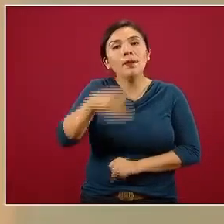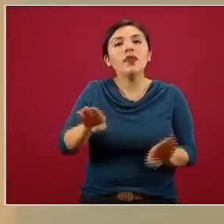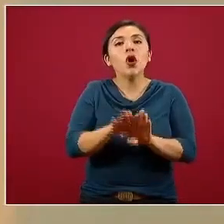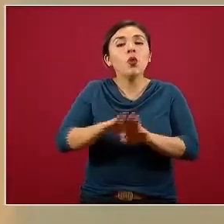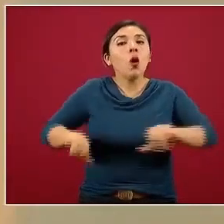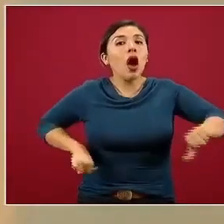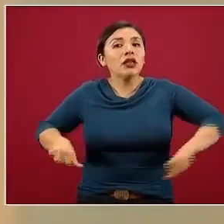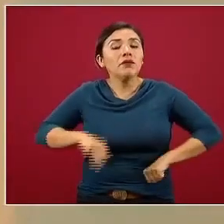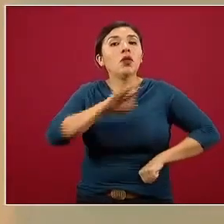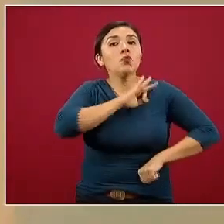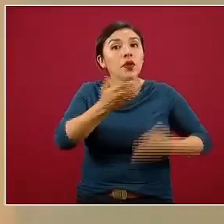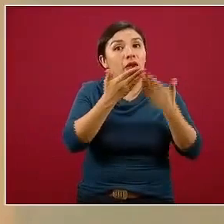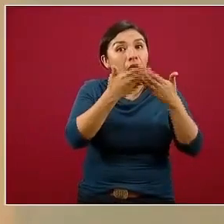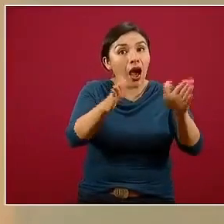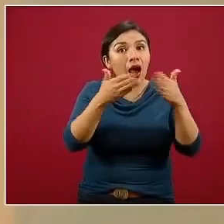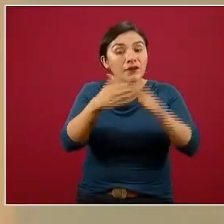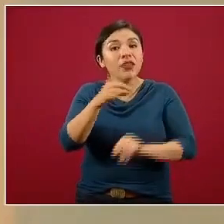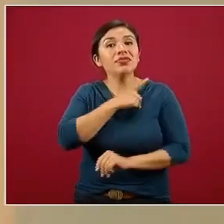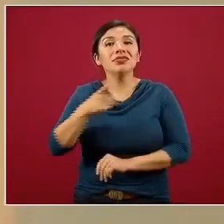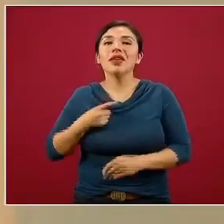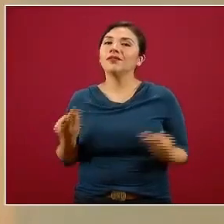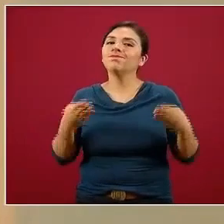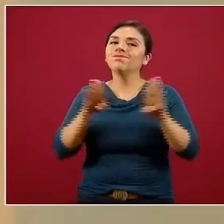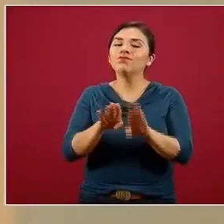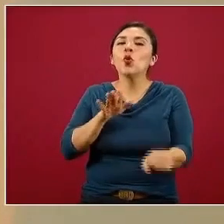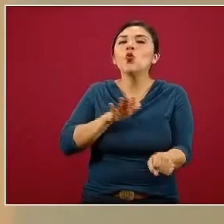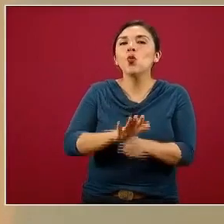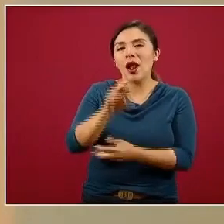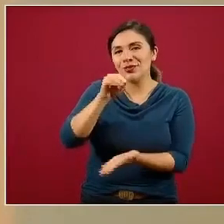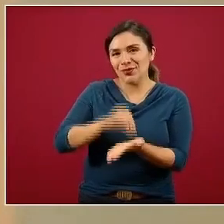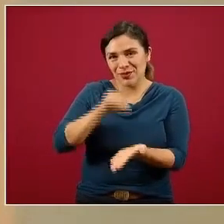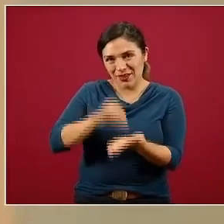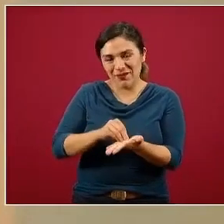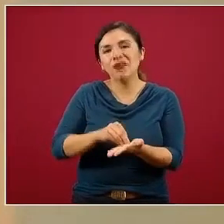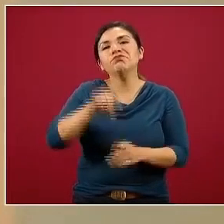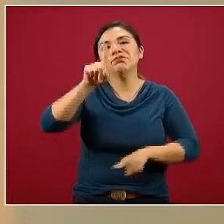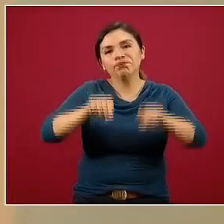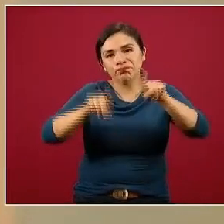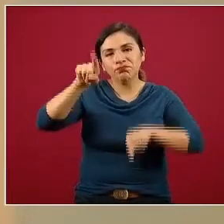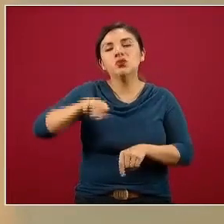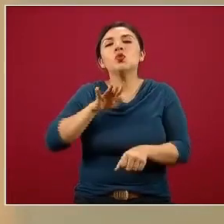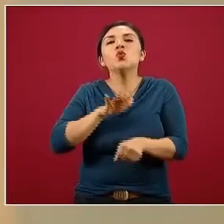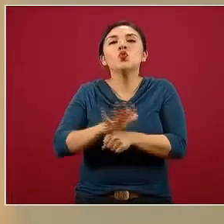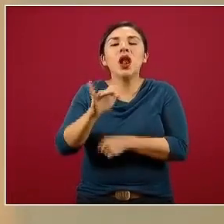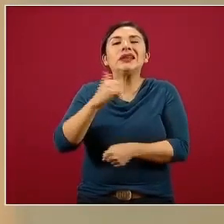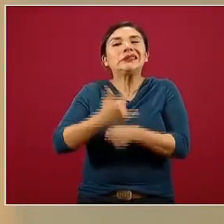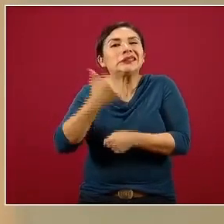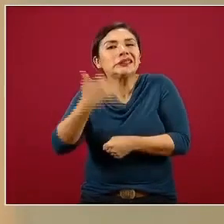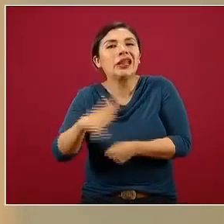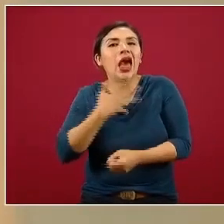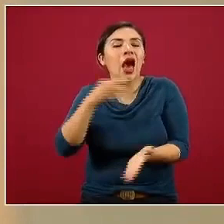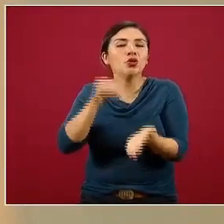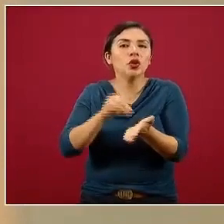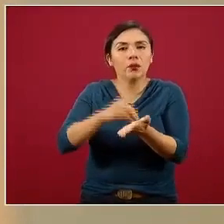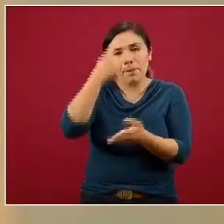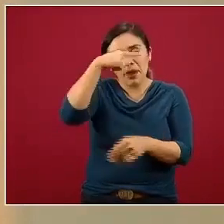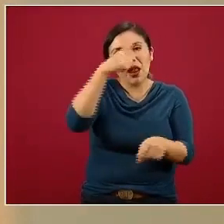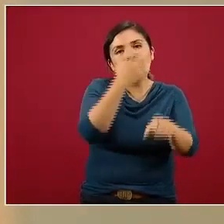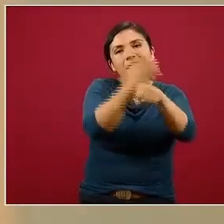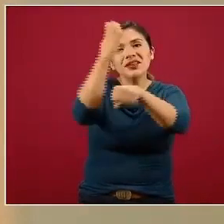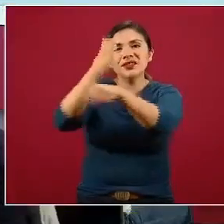llevar a cabo o aquellas que deben de estar suspendidas en función del riesgo que hay para cada una de las